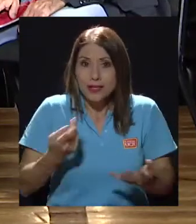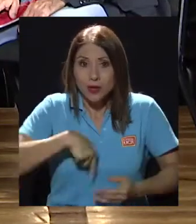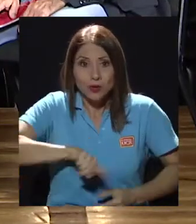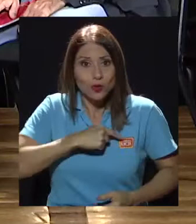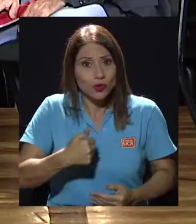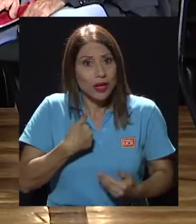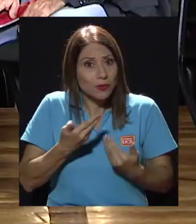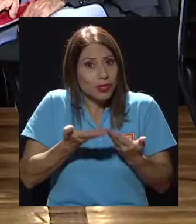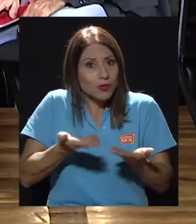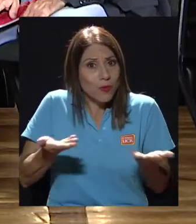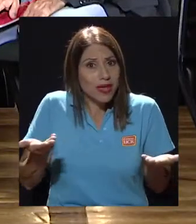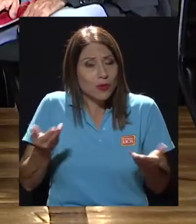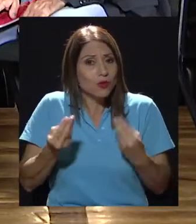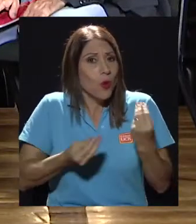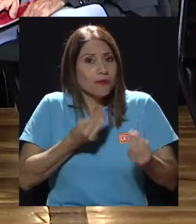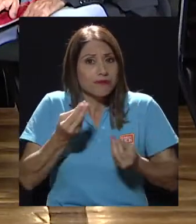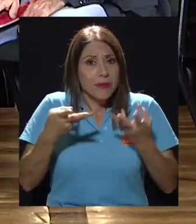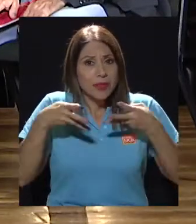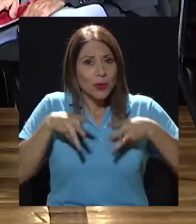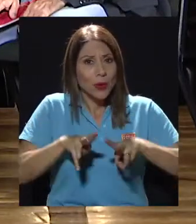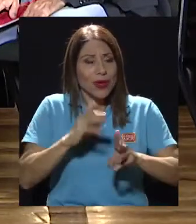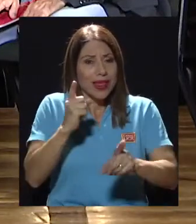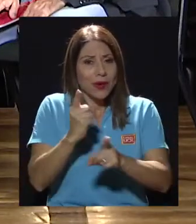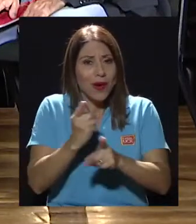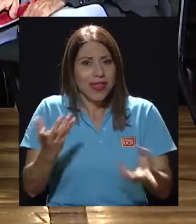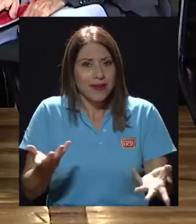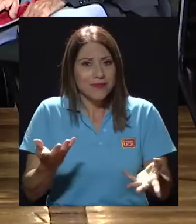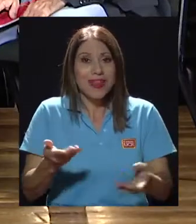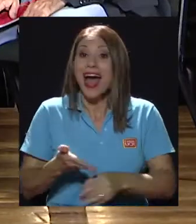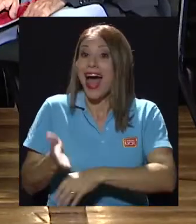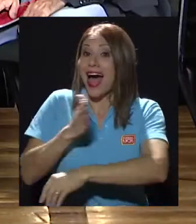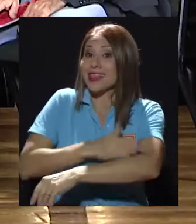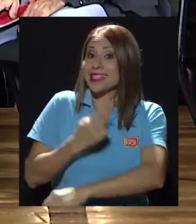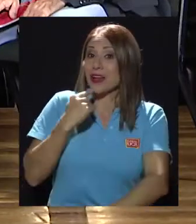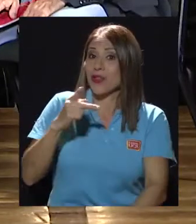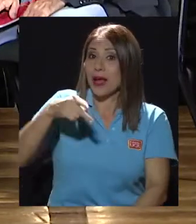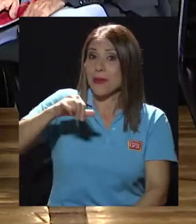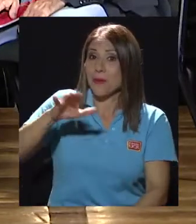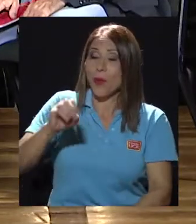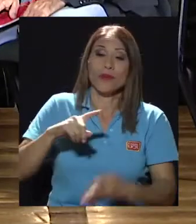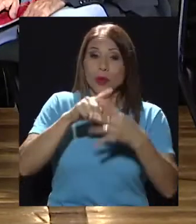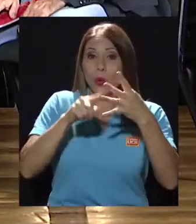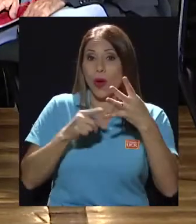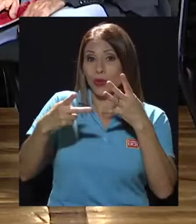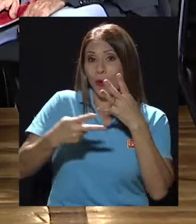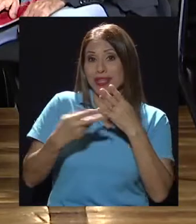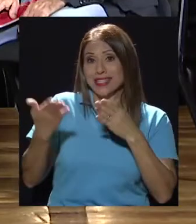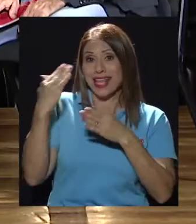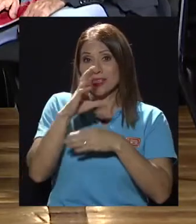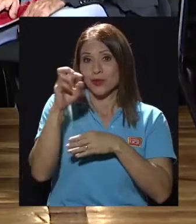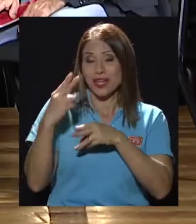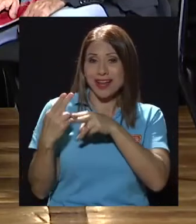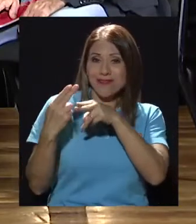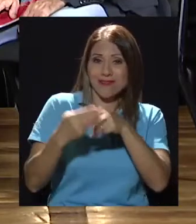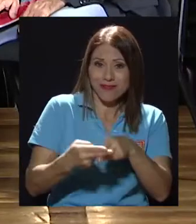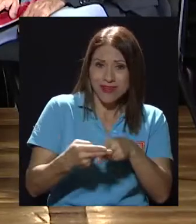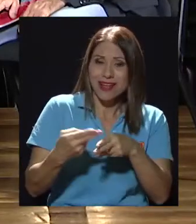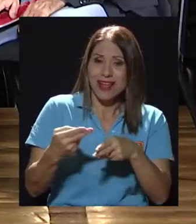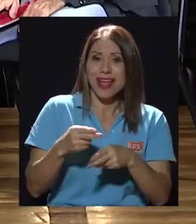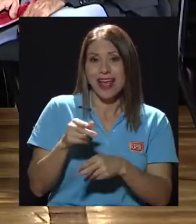hacerlo o toda la metodología adecuada antes para lograrlo? De que Pipo lo diga, quiero decir algo. Las cuatro nominaciones de música clásica costarricense, Pipo es un factor común.